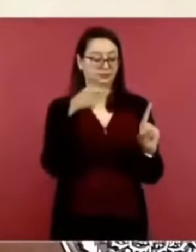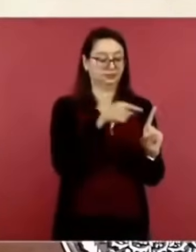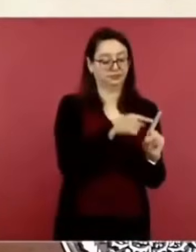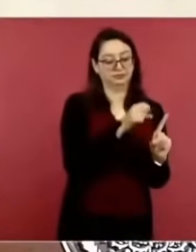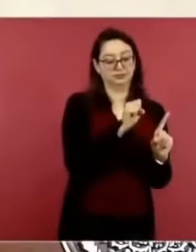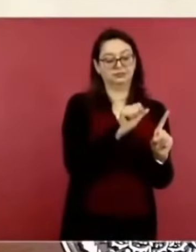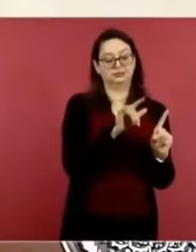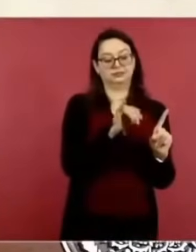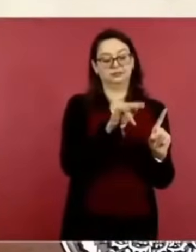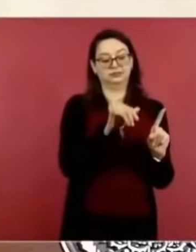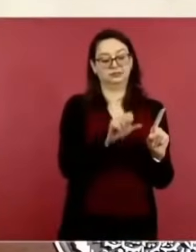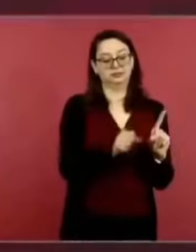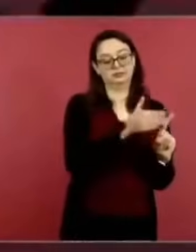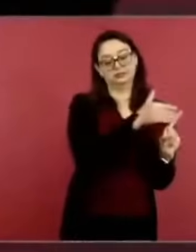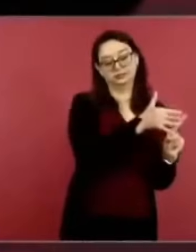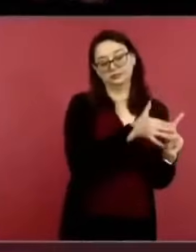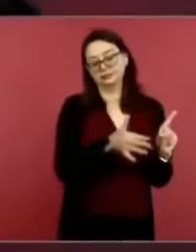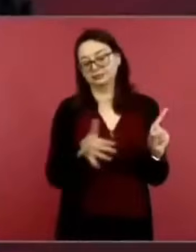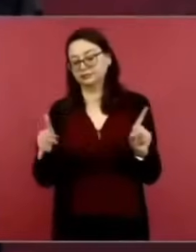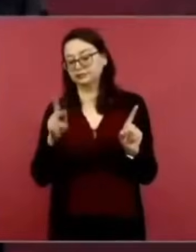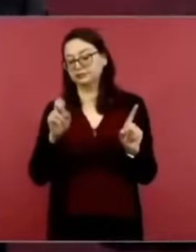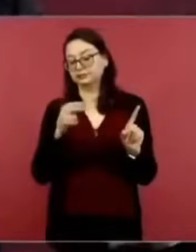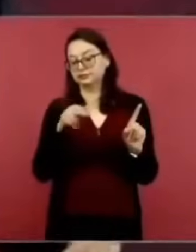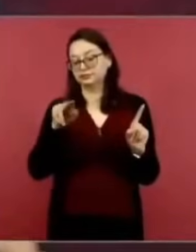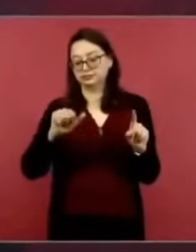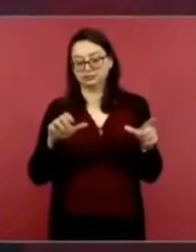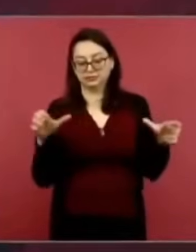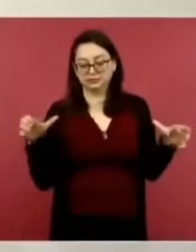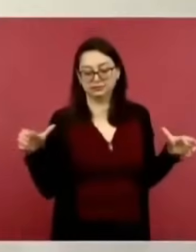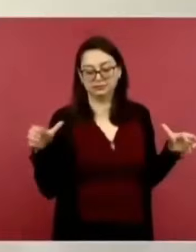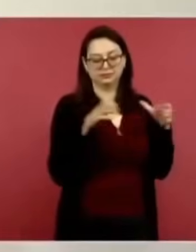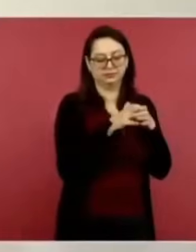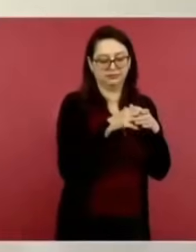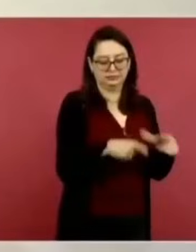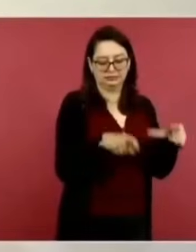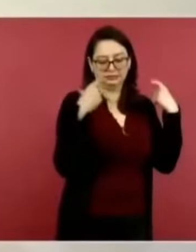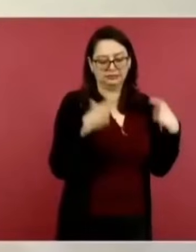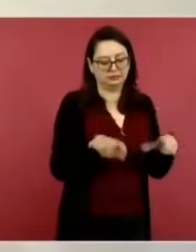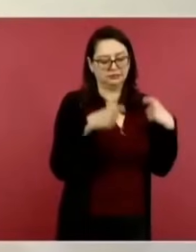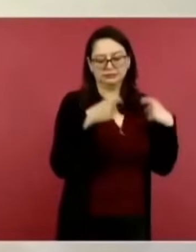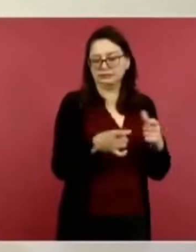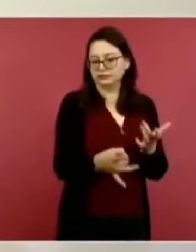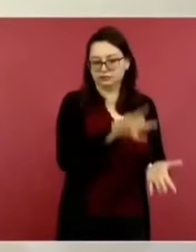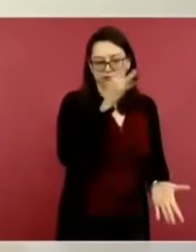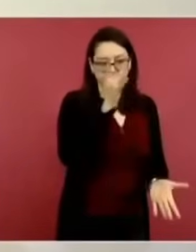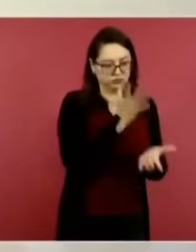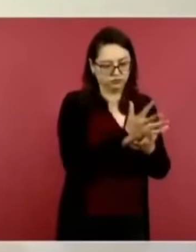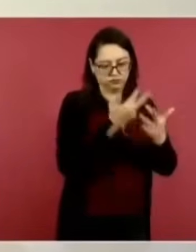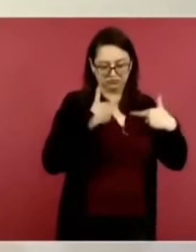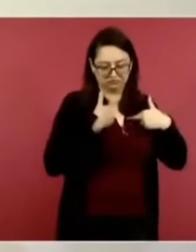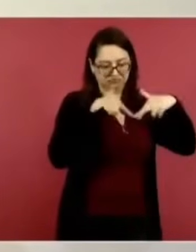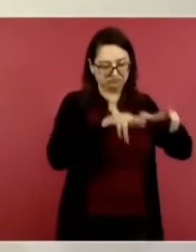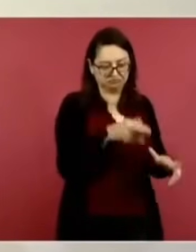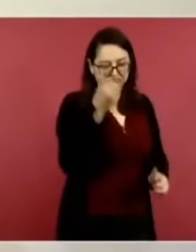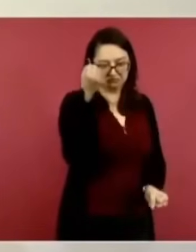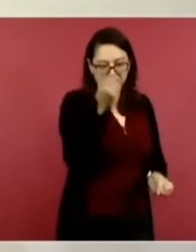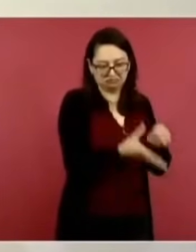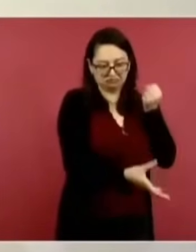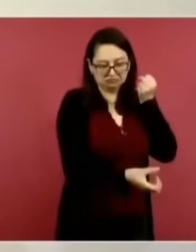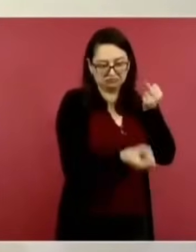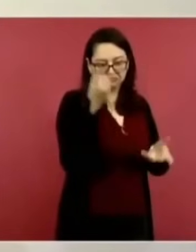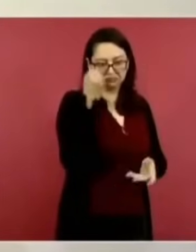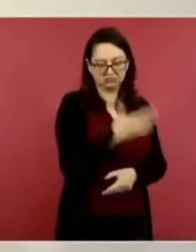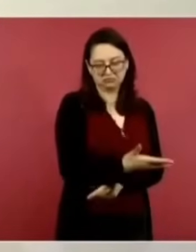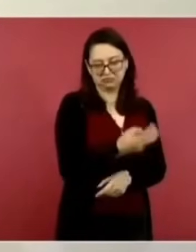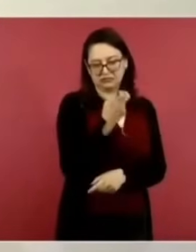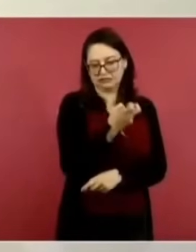representantes de grupos de intereses creados. No representaban al pueblo de